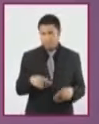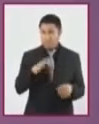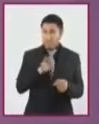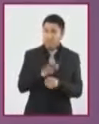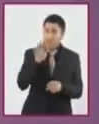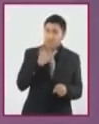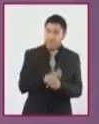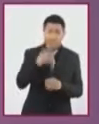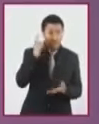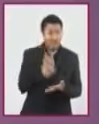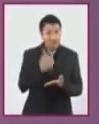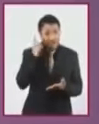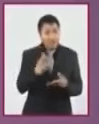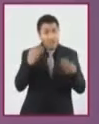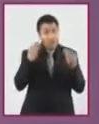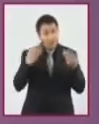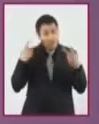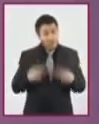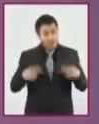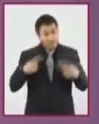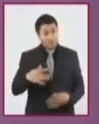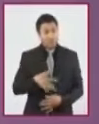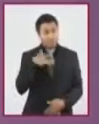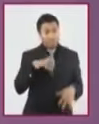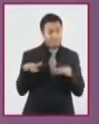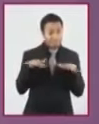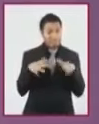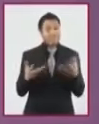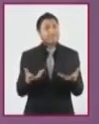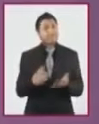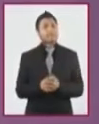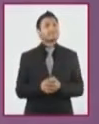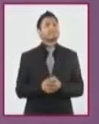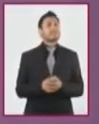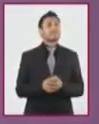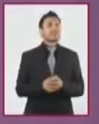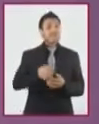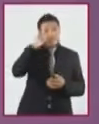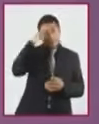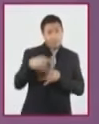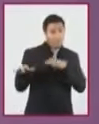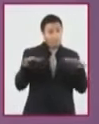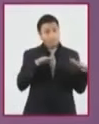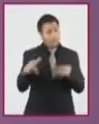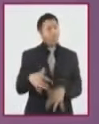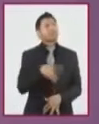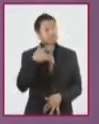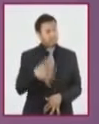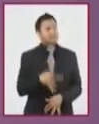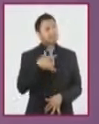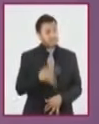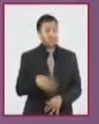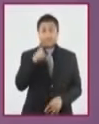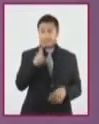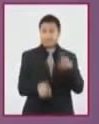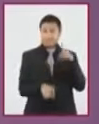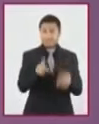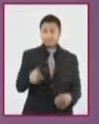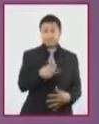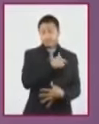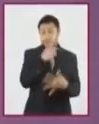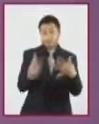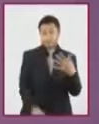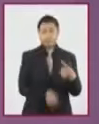en la que la mayoría de las personas sienten un temblor? Mira, para que un temblor sea sentido por la gente va a depender de varios